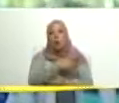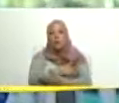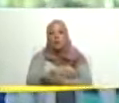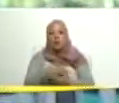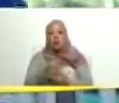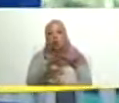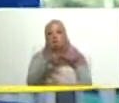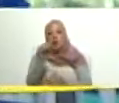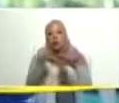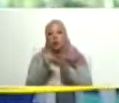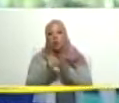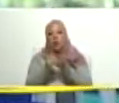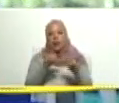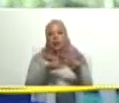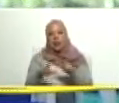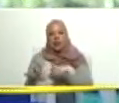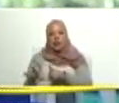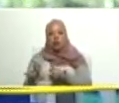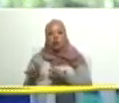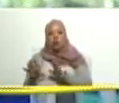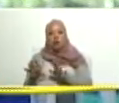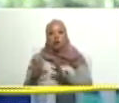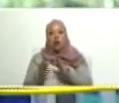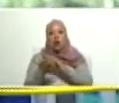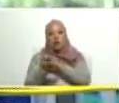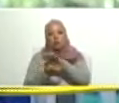problemas denunciados, resueltos.